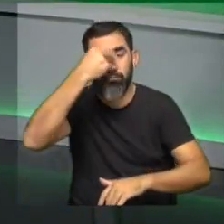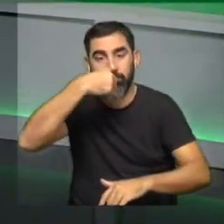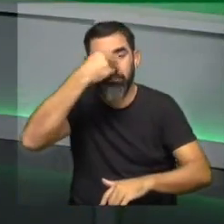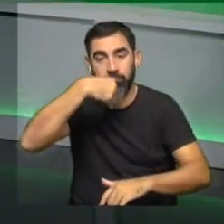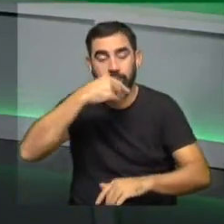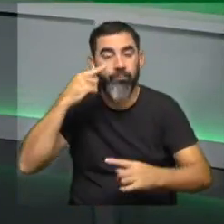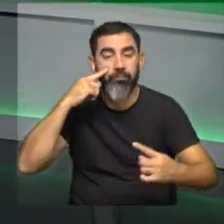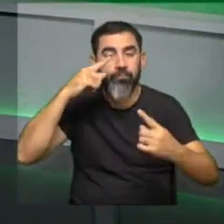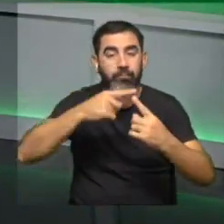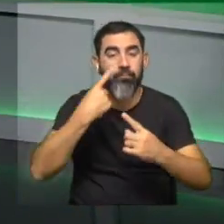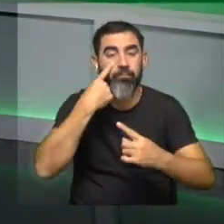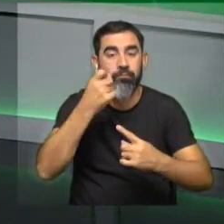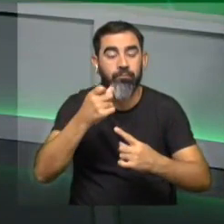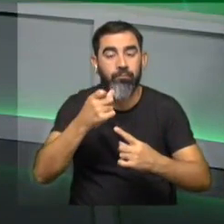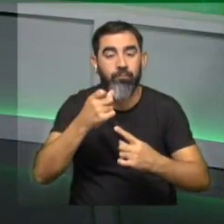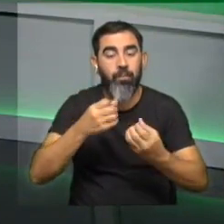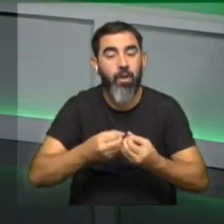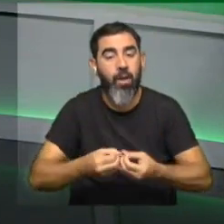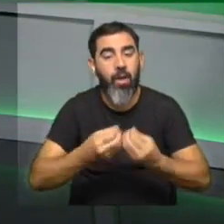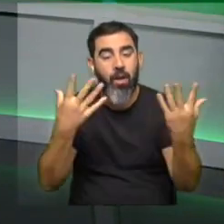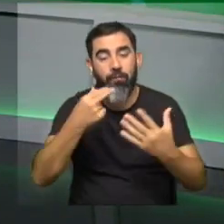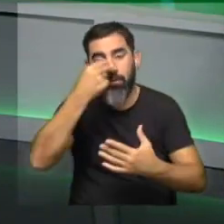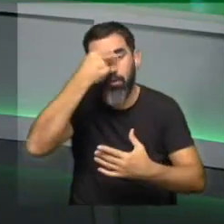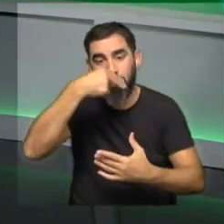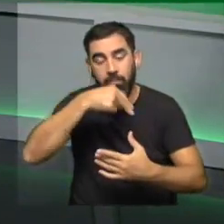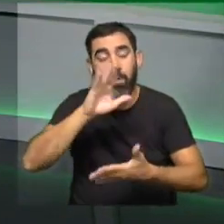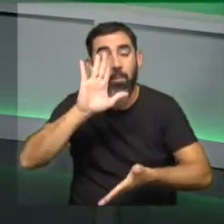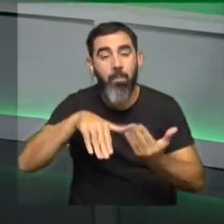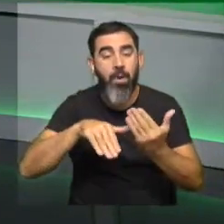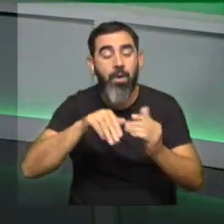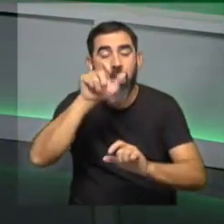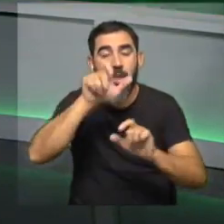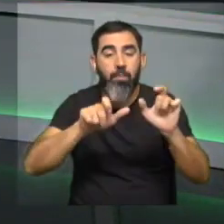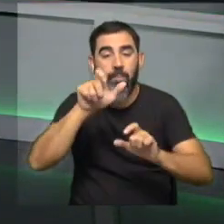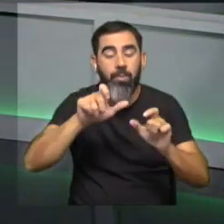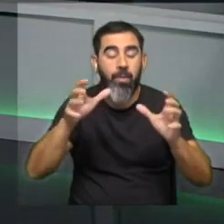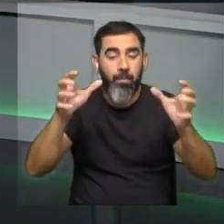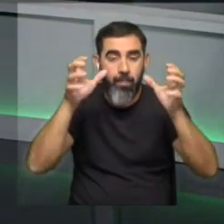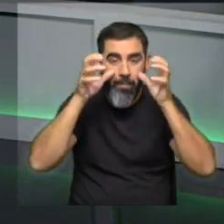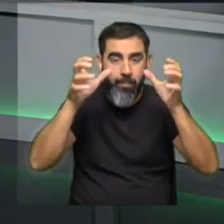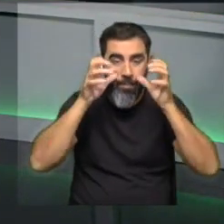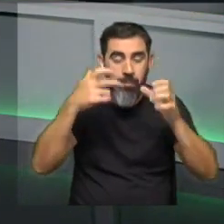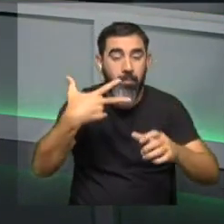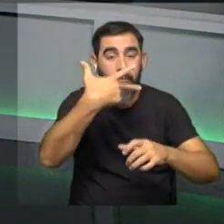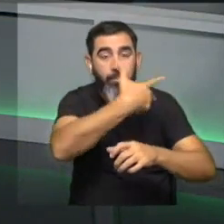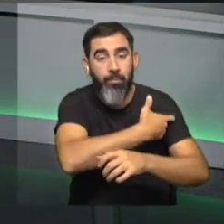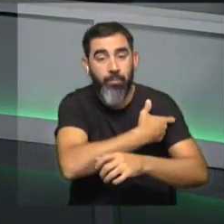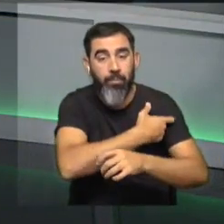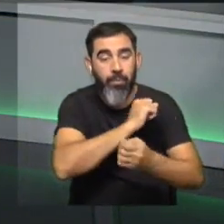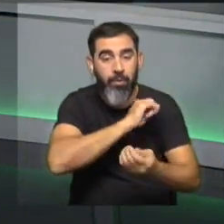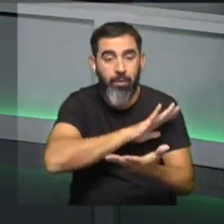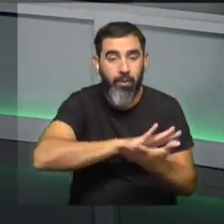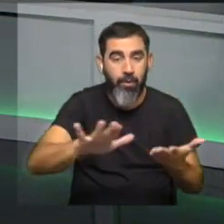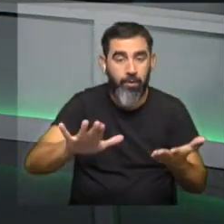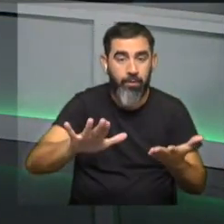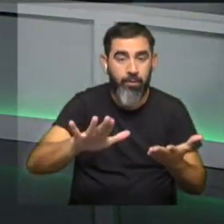El objetivo es la prevención de cuadros graves de influenza, especialmente en las poblaciones de mayor riesgo. Las dosis se administran de forma